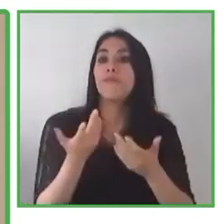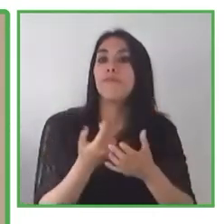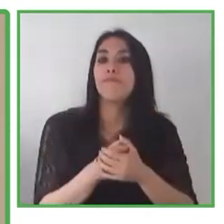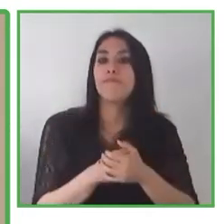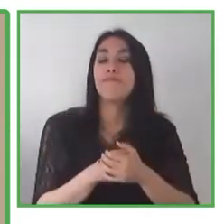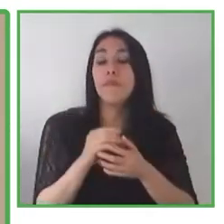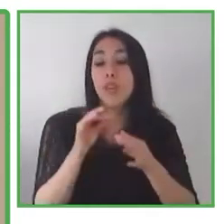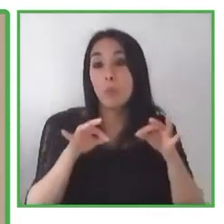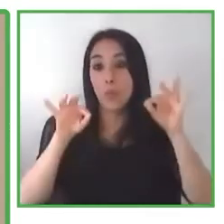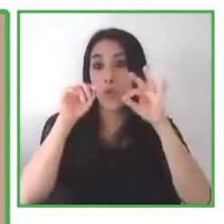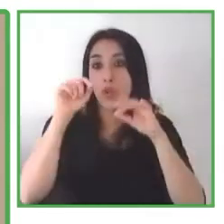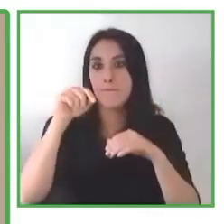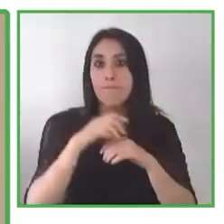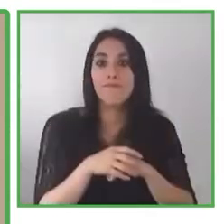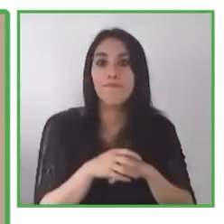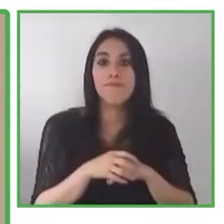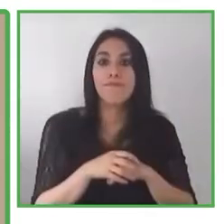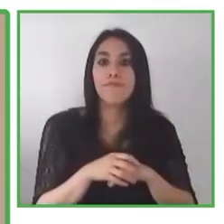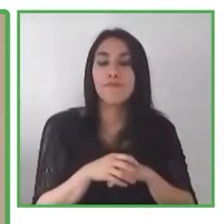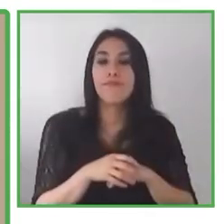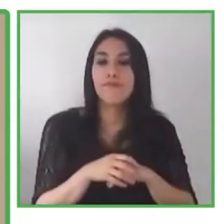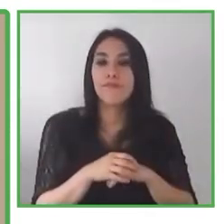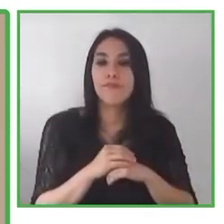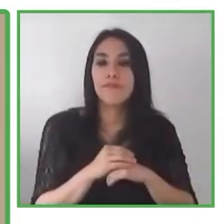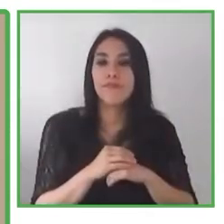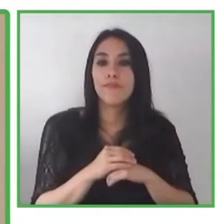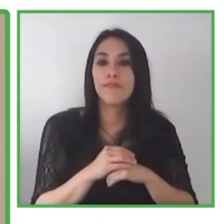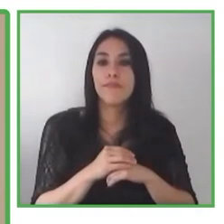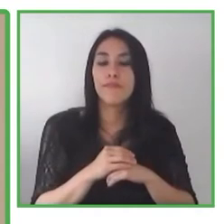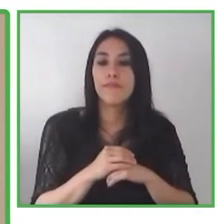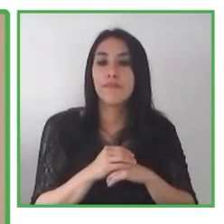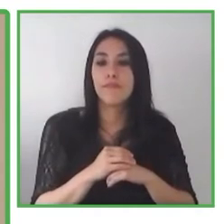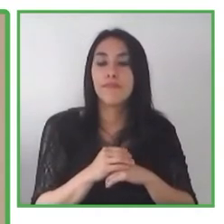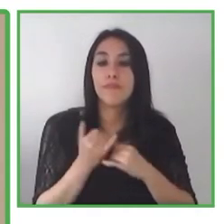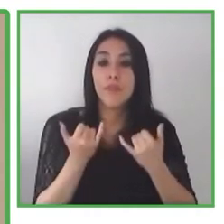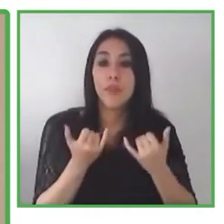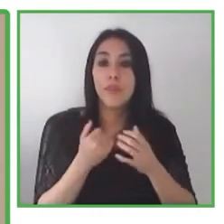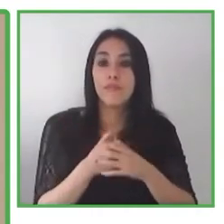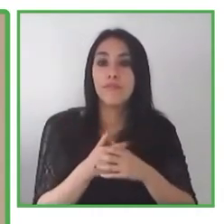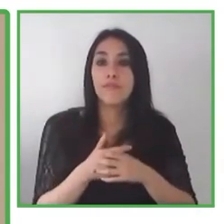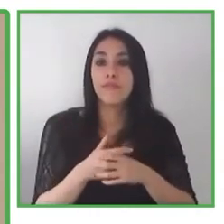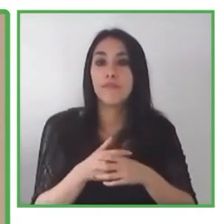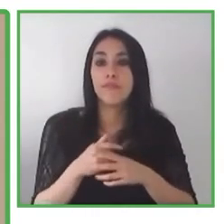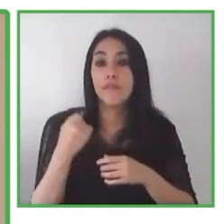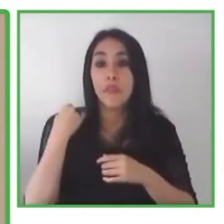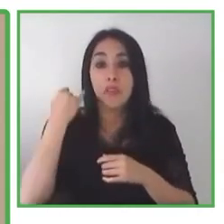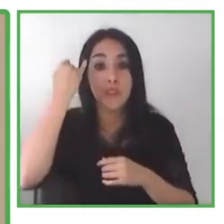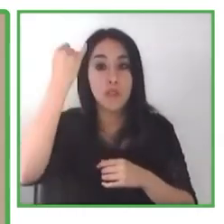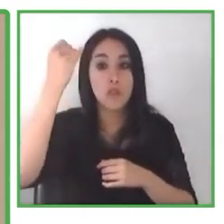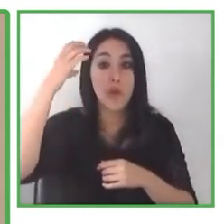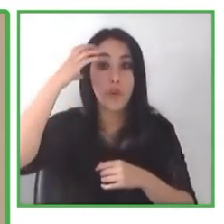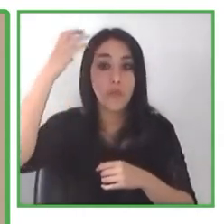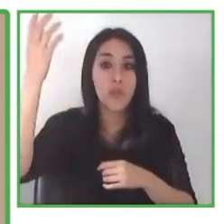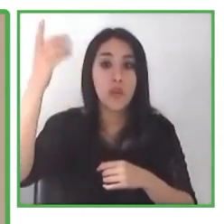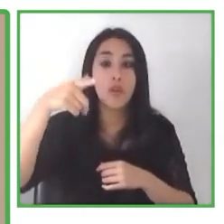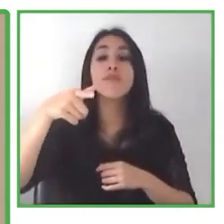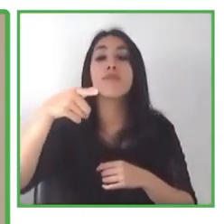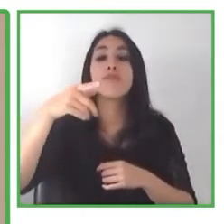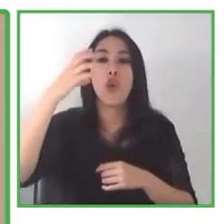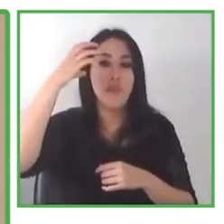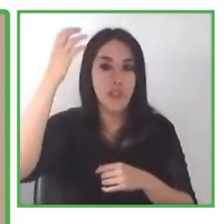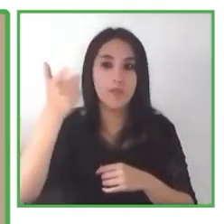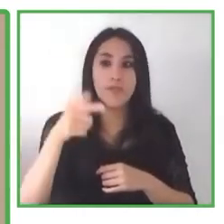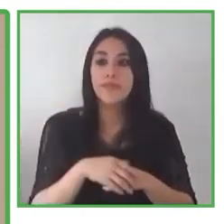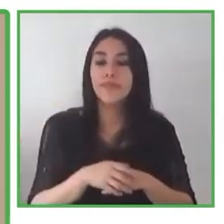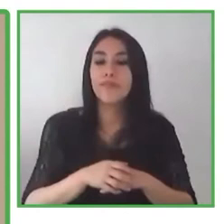Argentina, Ecuador y Perú. Y bajo esta iniciativa, el gobierno de Ecuador ha desarrollado directrices para